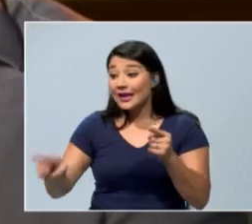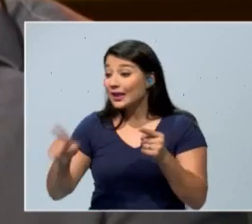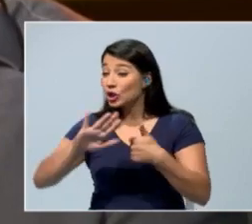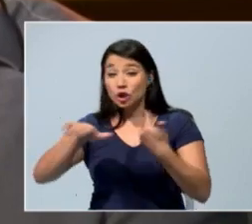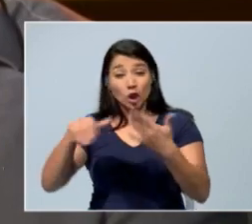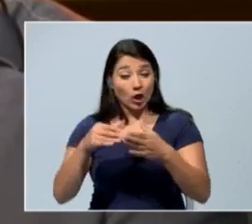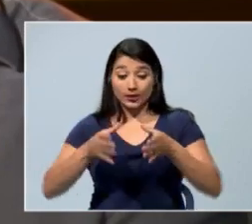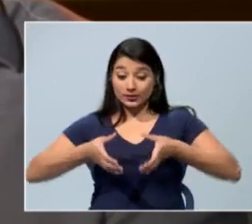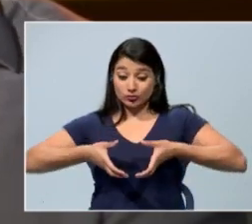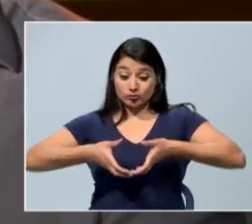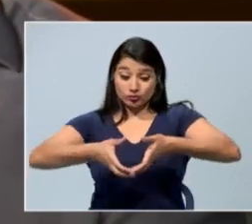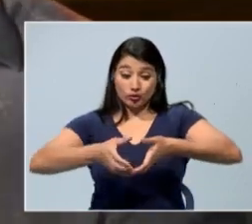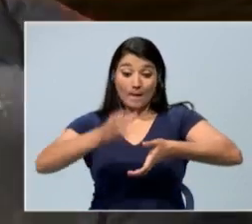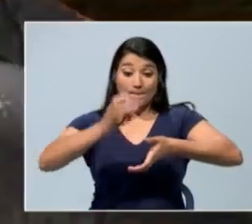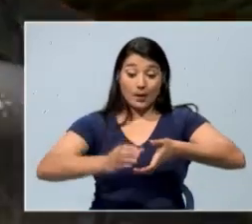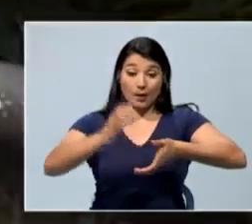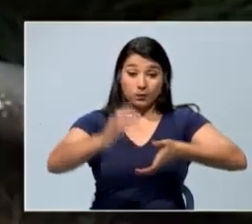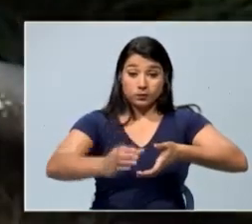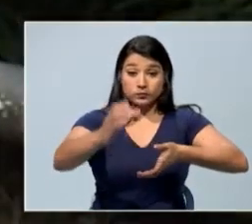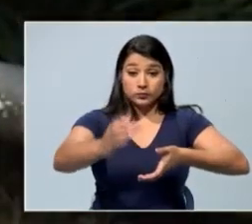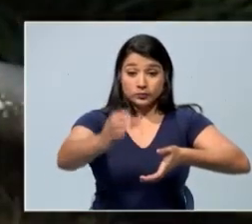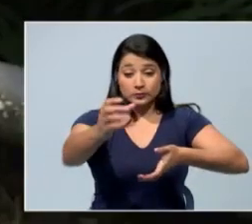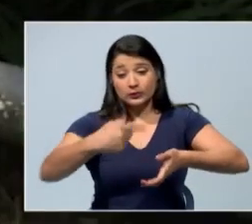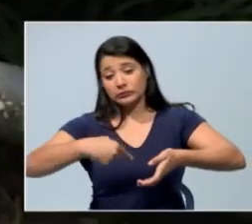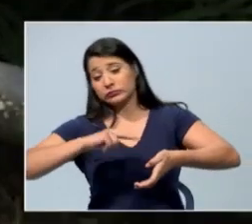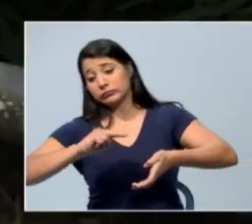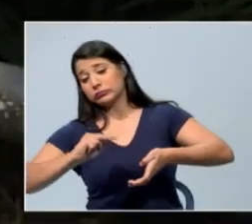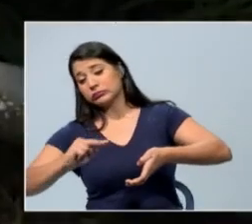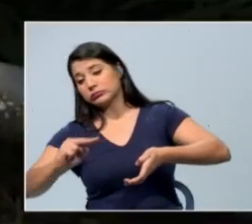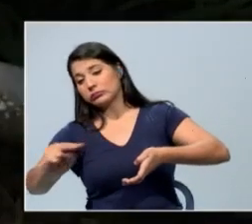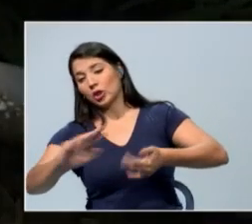en con ese mecanismo.